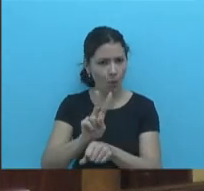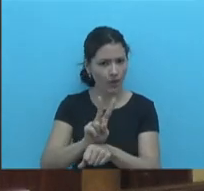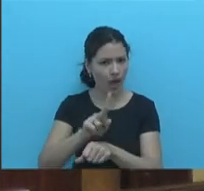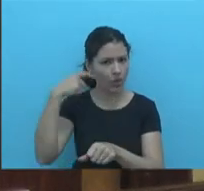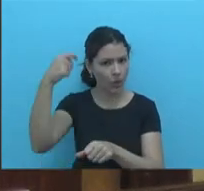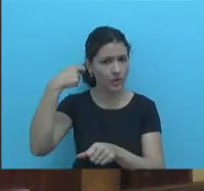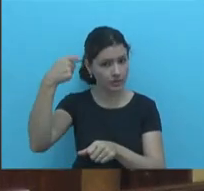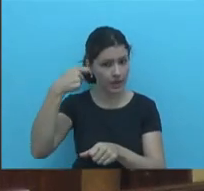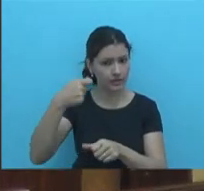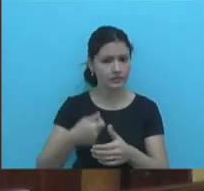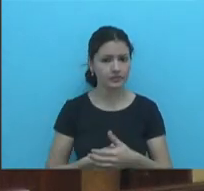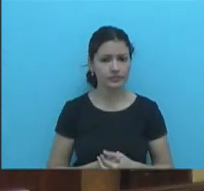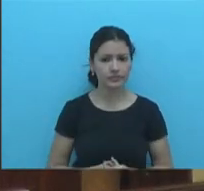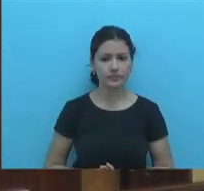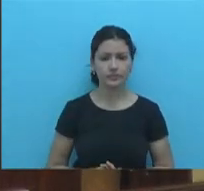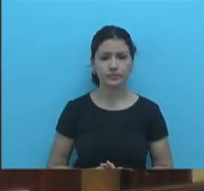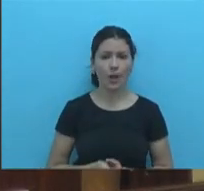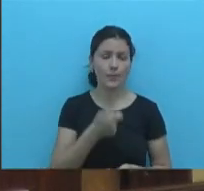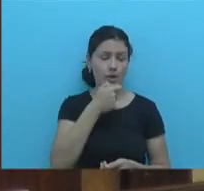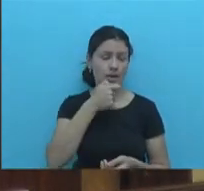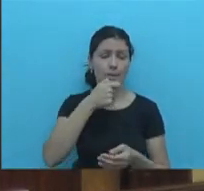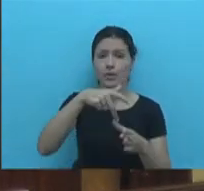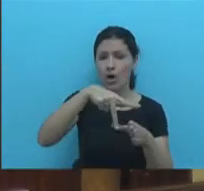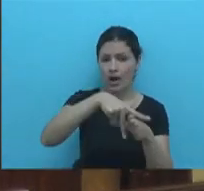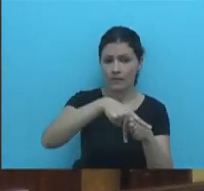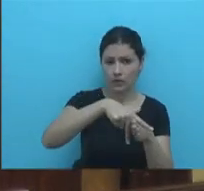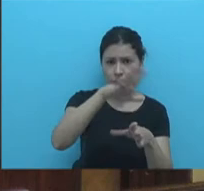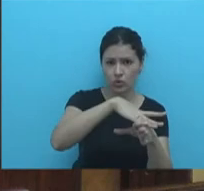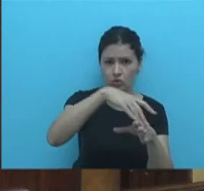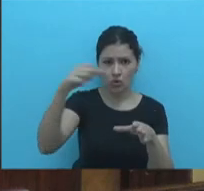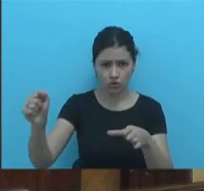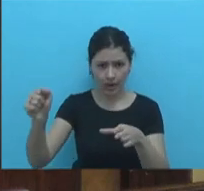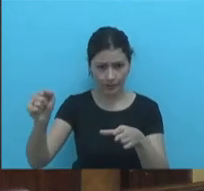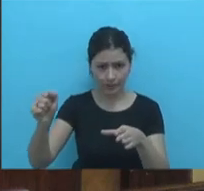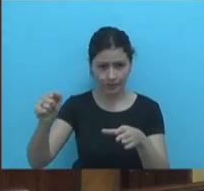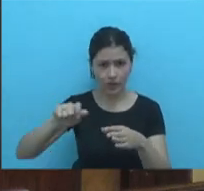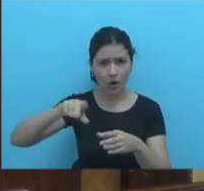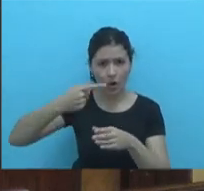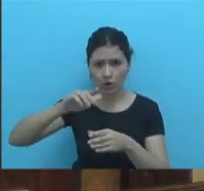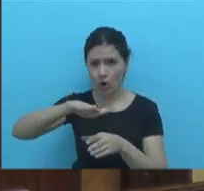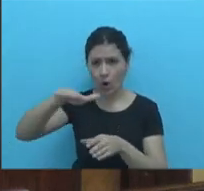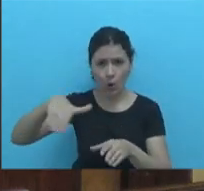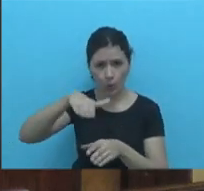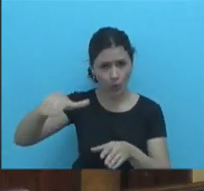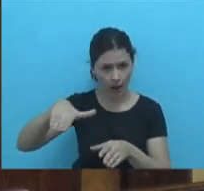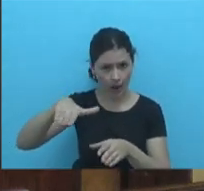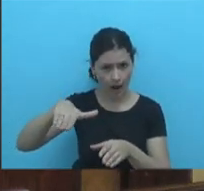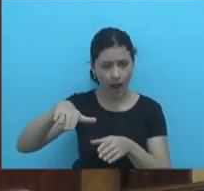¿Una vez secuestrado, decís vos, una vez que lo...? Claro, una vez que lo detuvieron y le sacaron el animal.